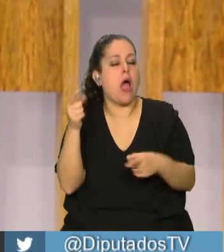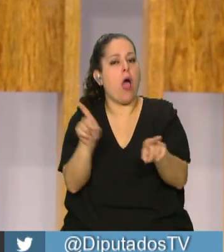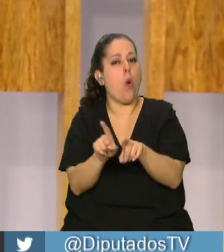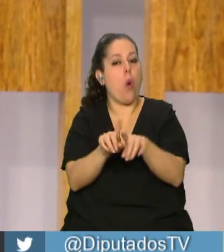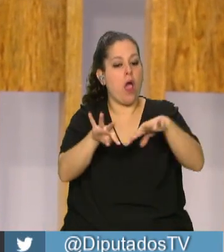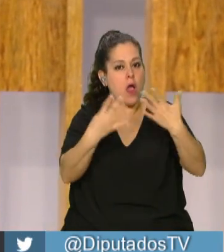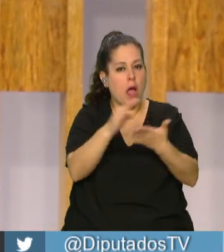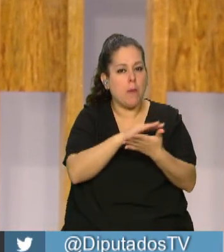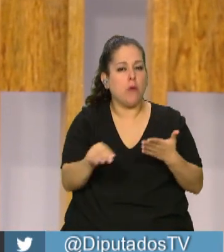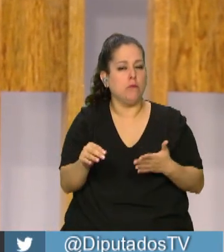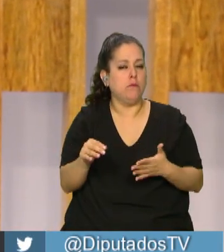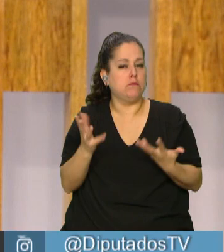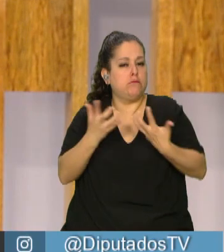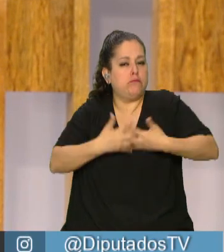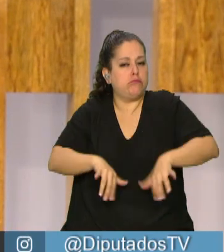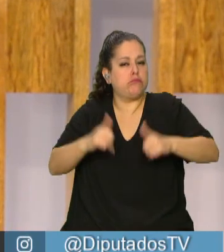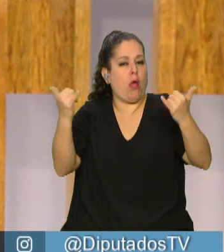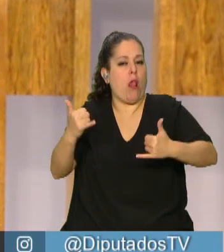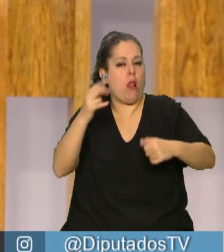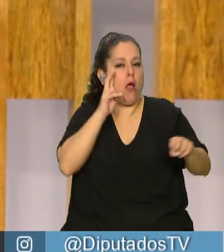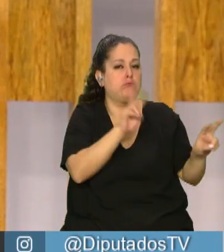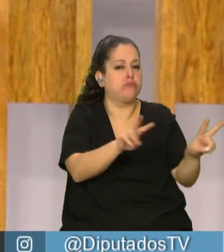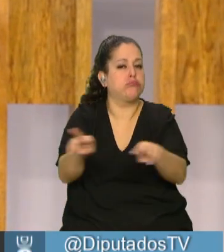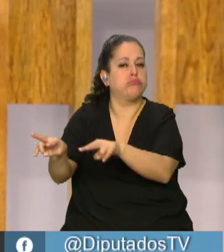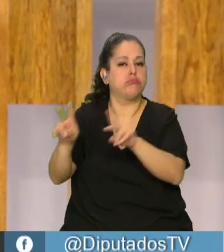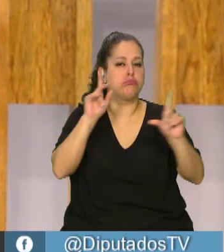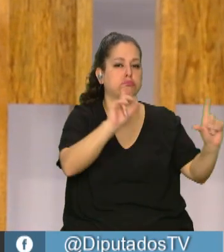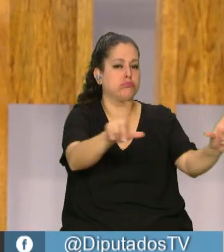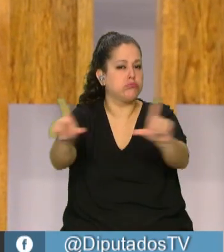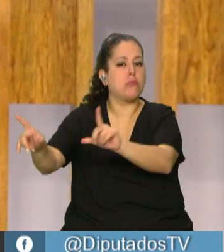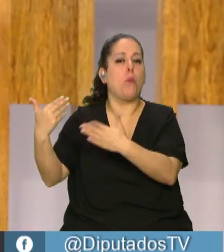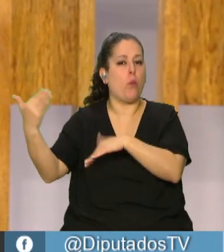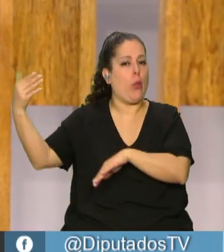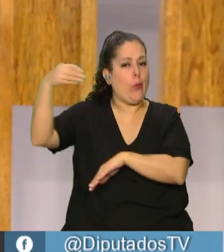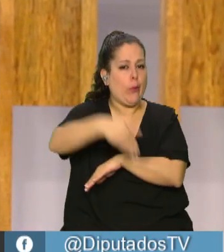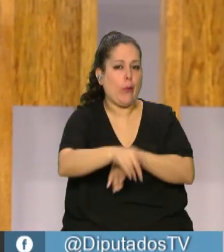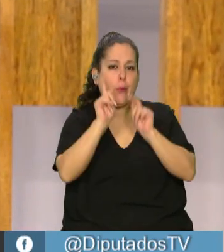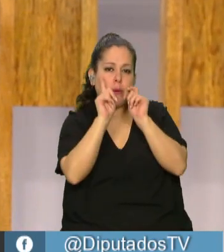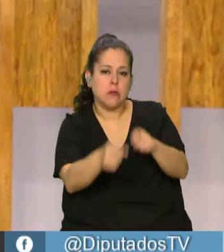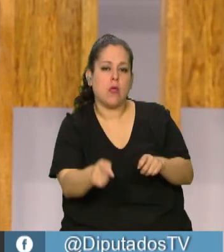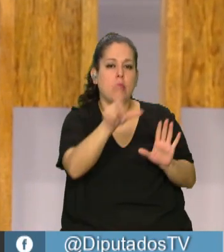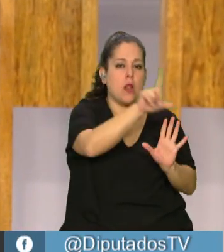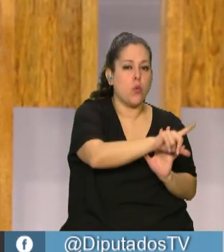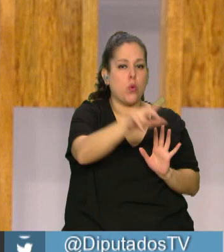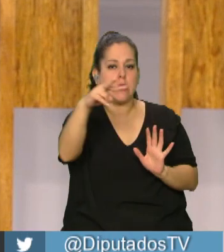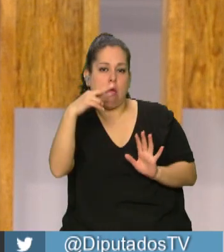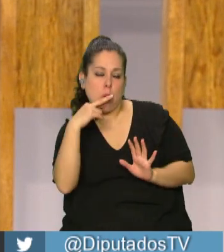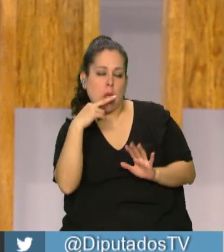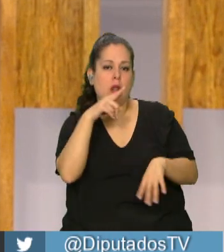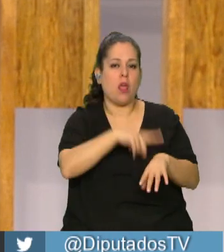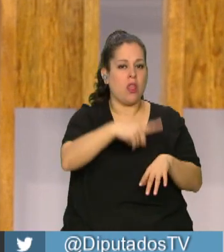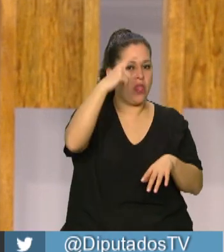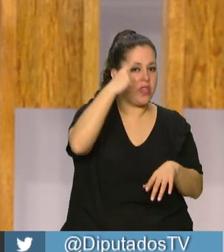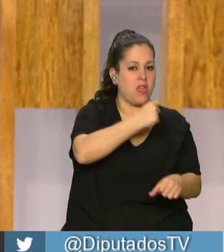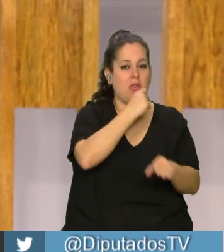Cámara se exhiben muestras y que pueden venir y visitarlo de lunes a viernes de 10